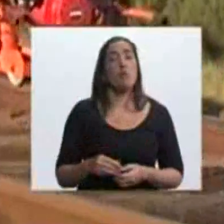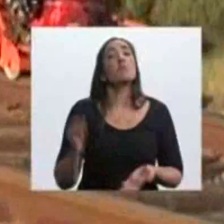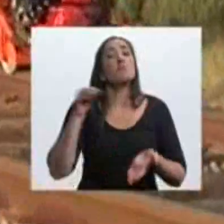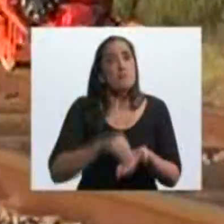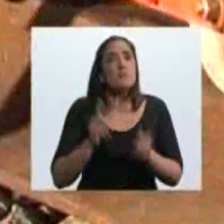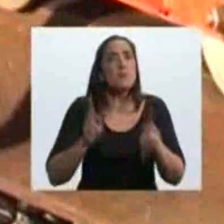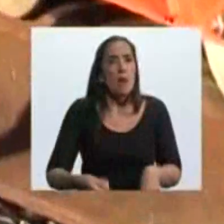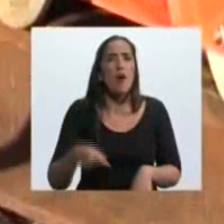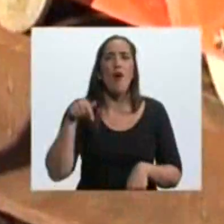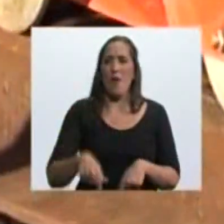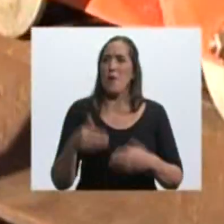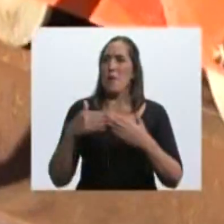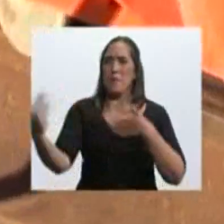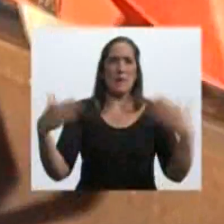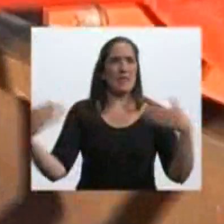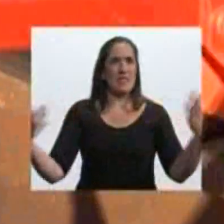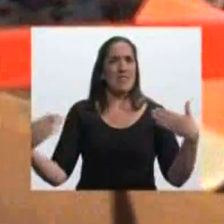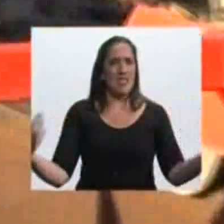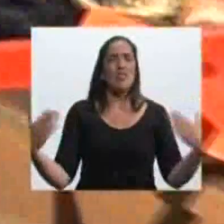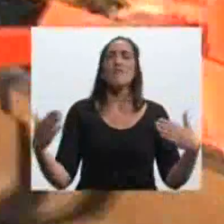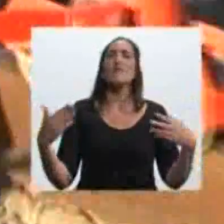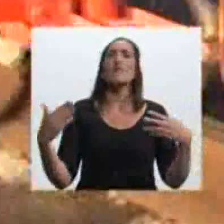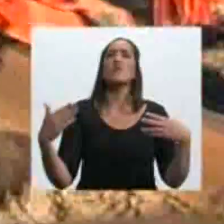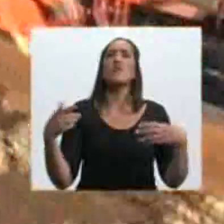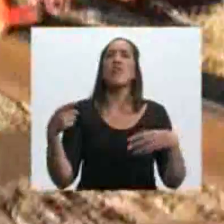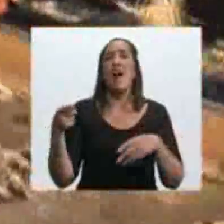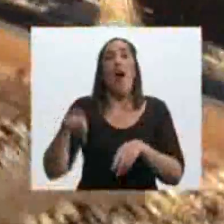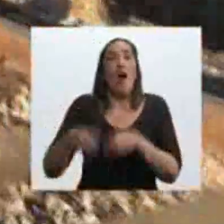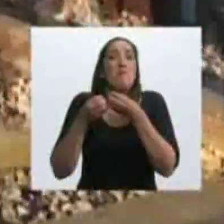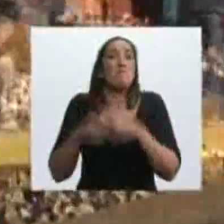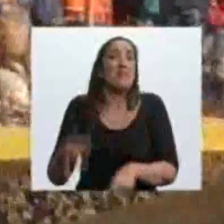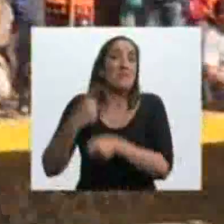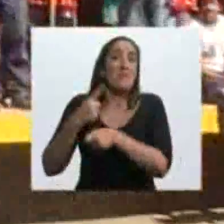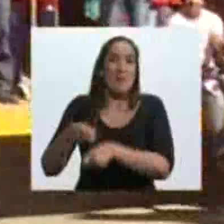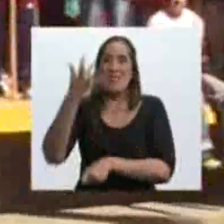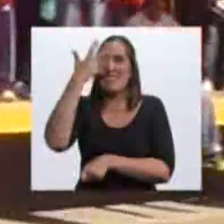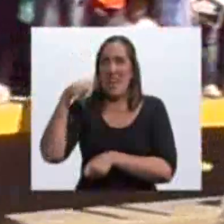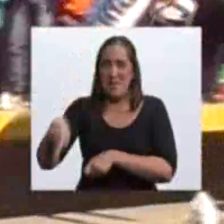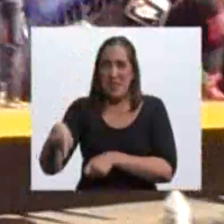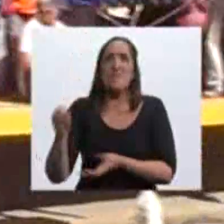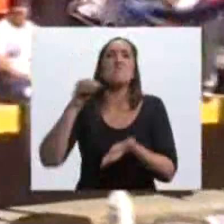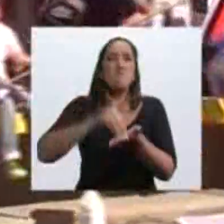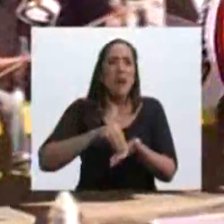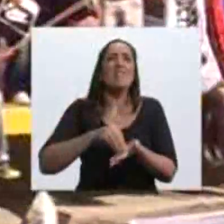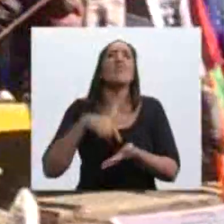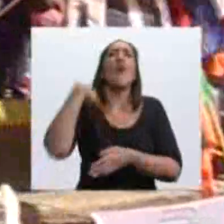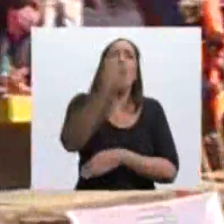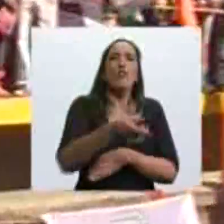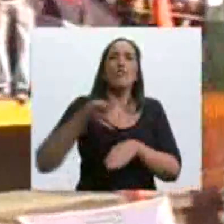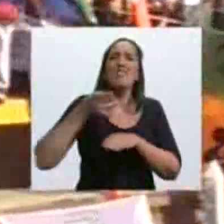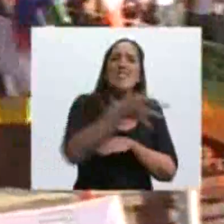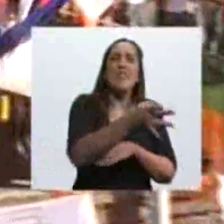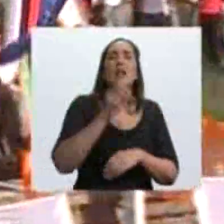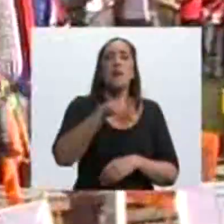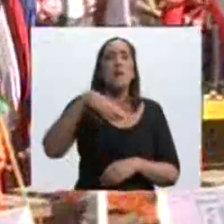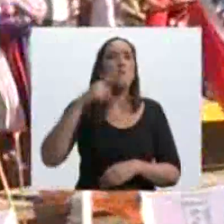esto hoy empieza con los vecinos que viajan en la San Martín, pero va a alcanzar a los que viajan en el resto de las líneas, en el